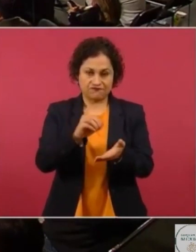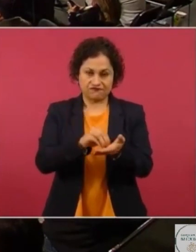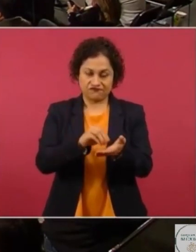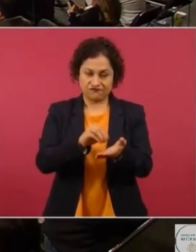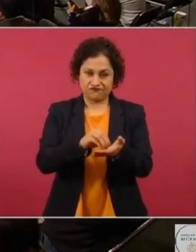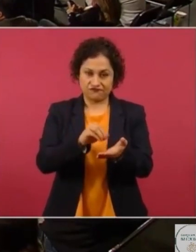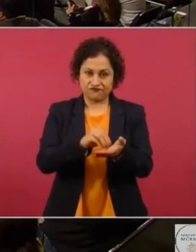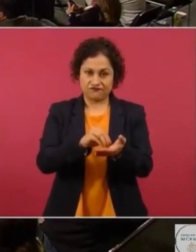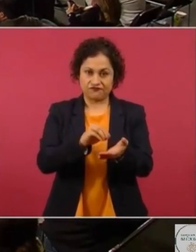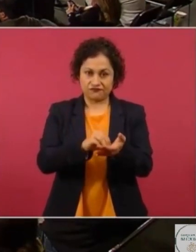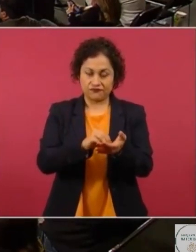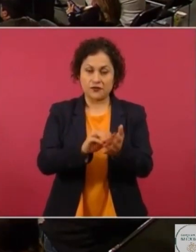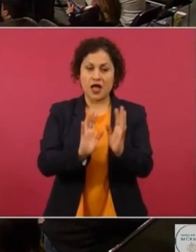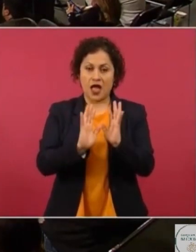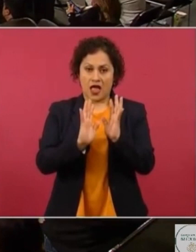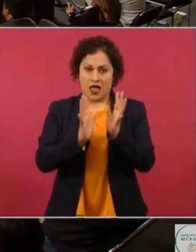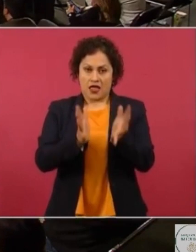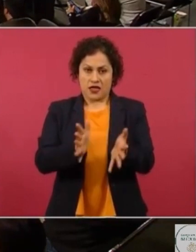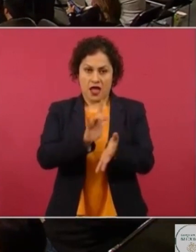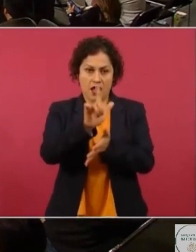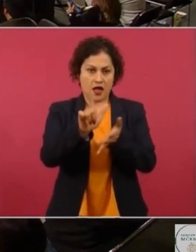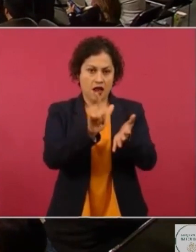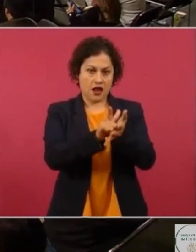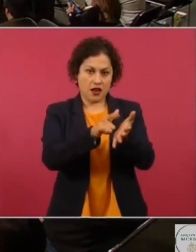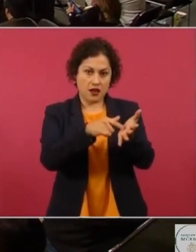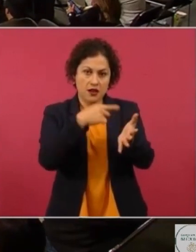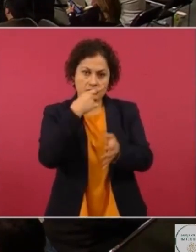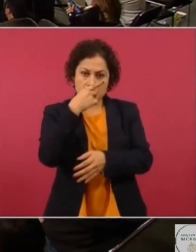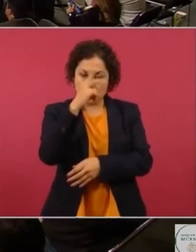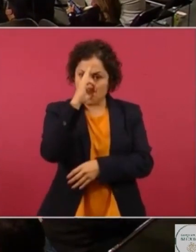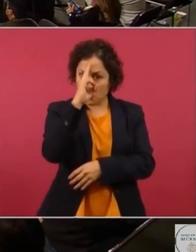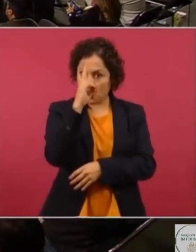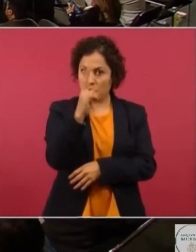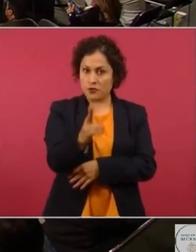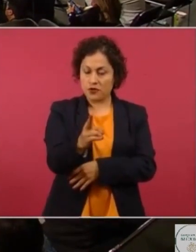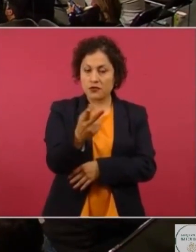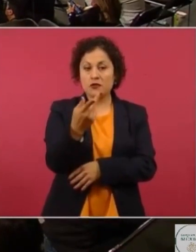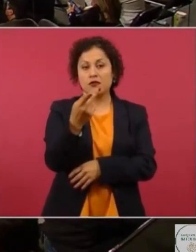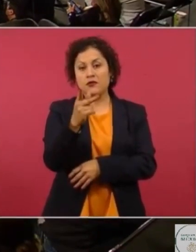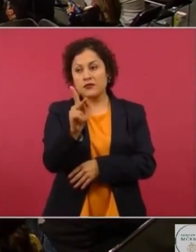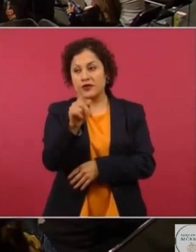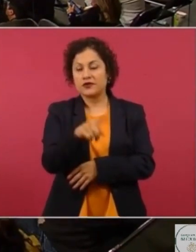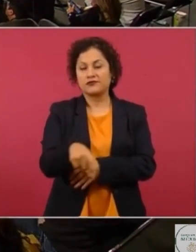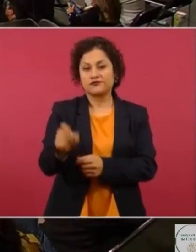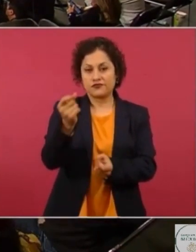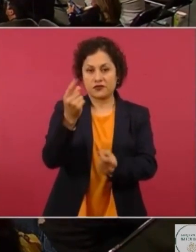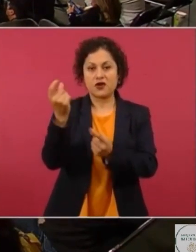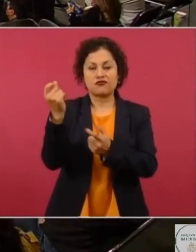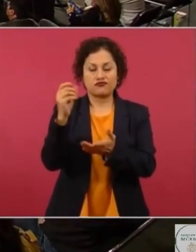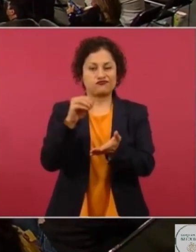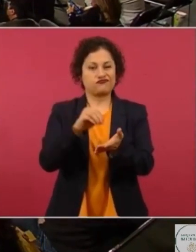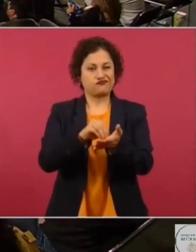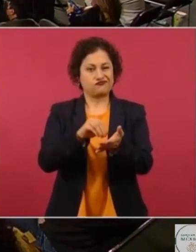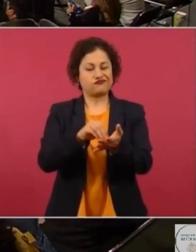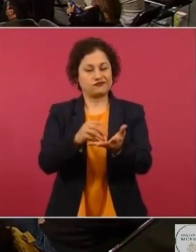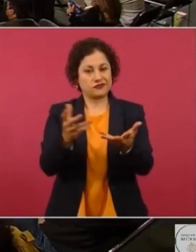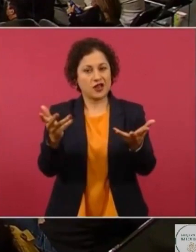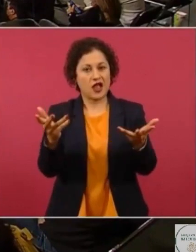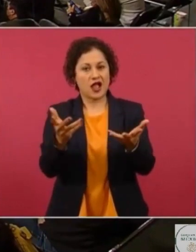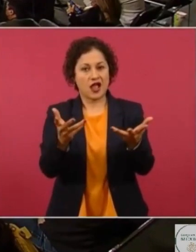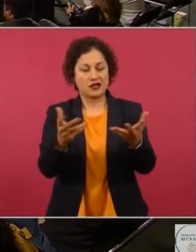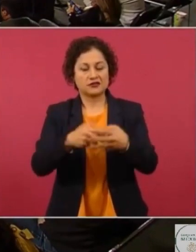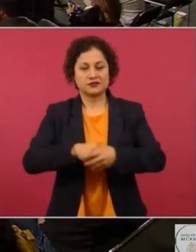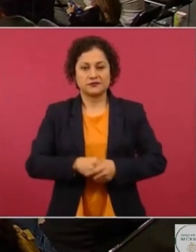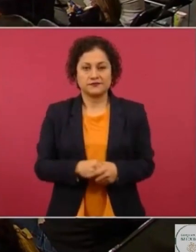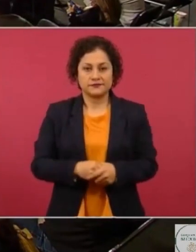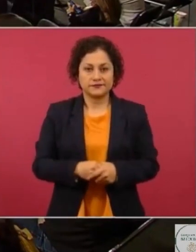prohibido o es ilegal, se sigue haciendo, ¿no? Pero ya,